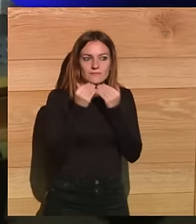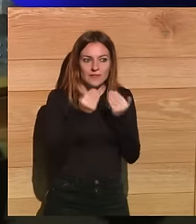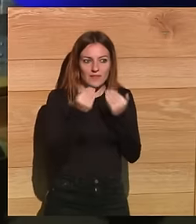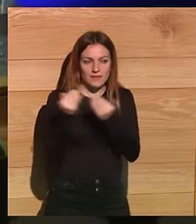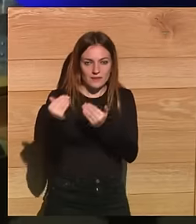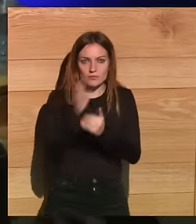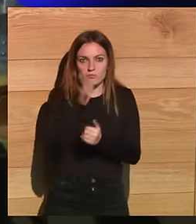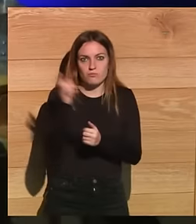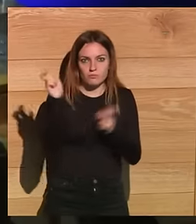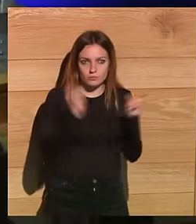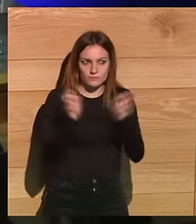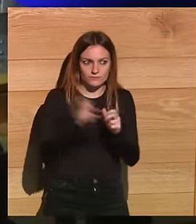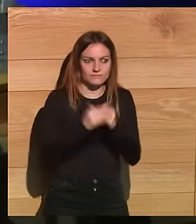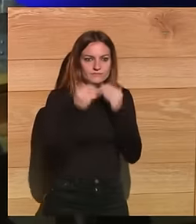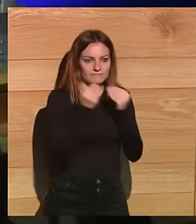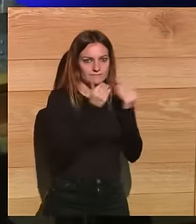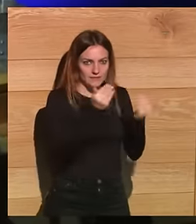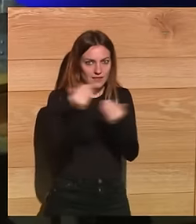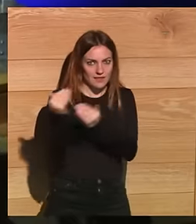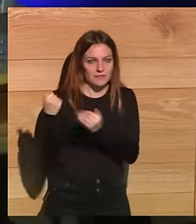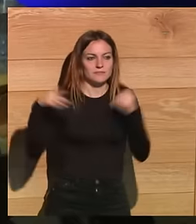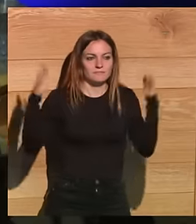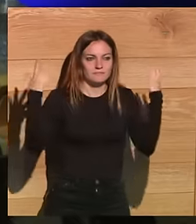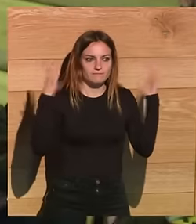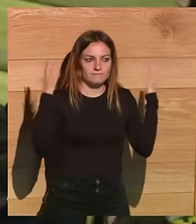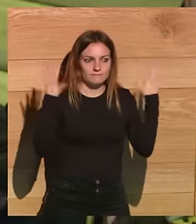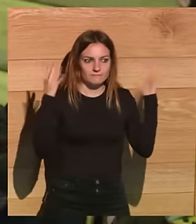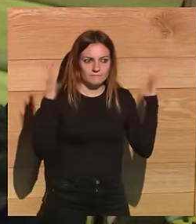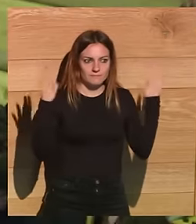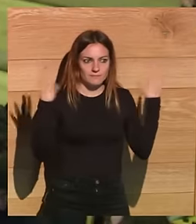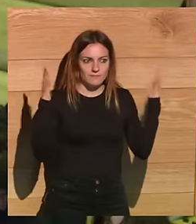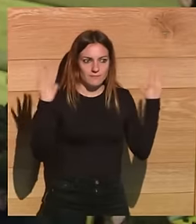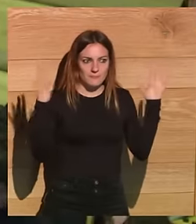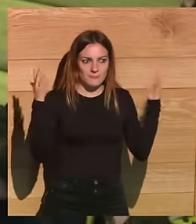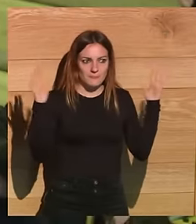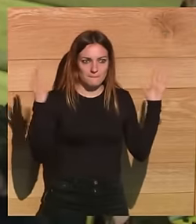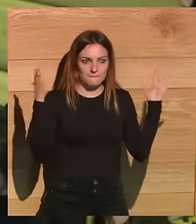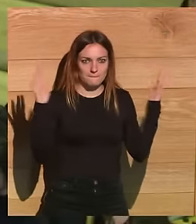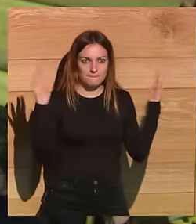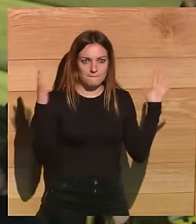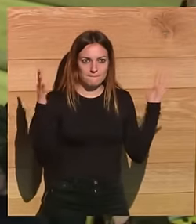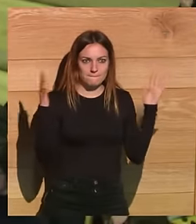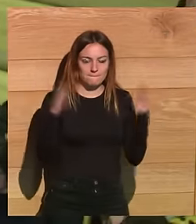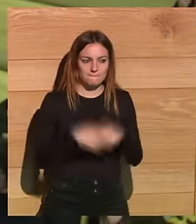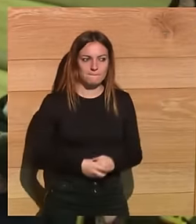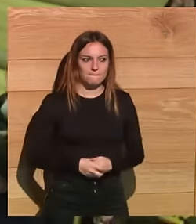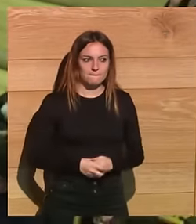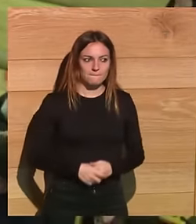much. Thank you. Muchísimas gracias. Thank you.